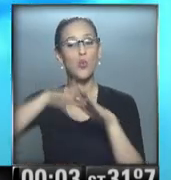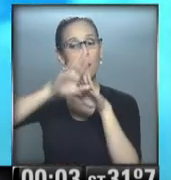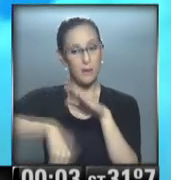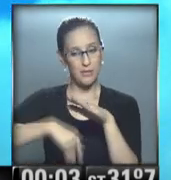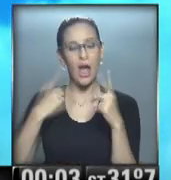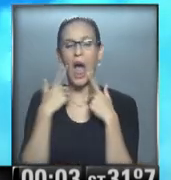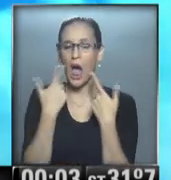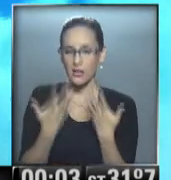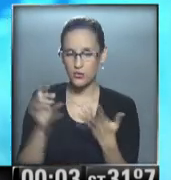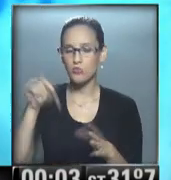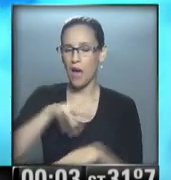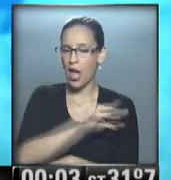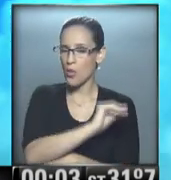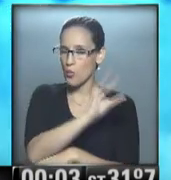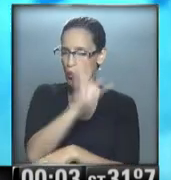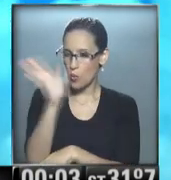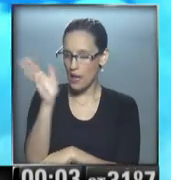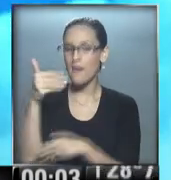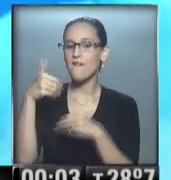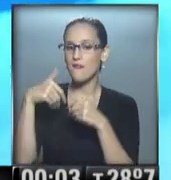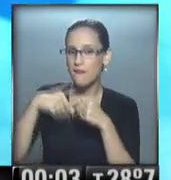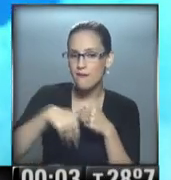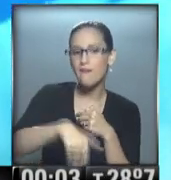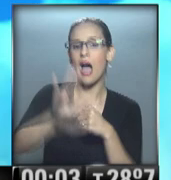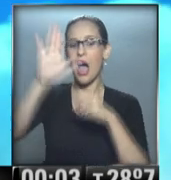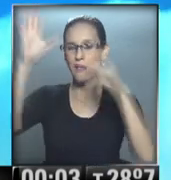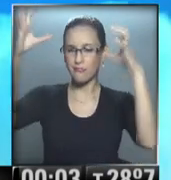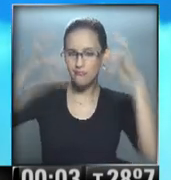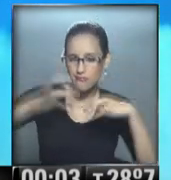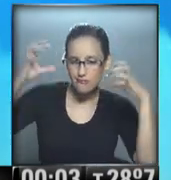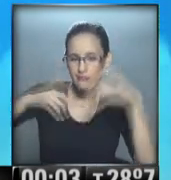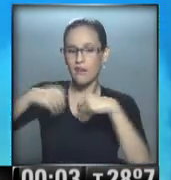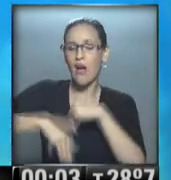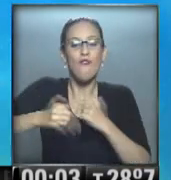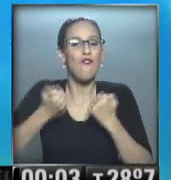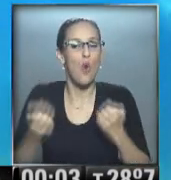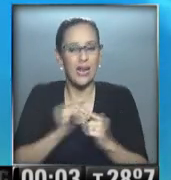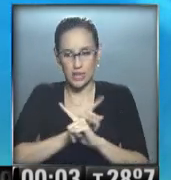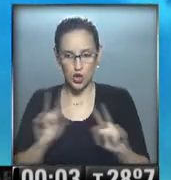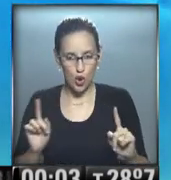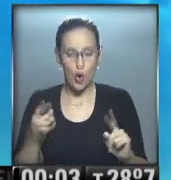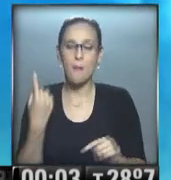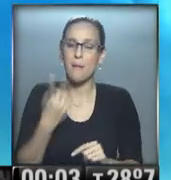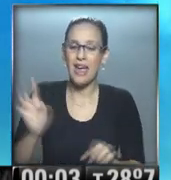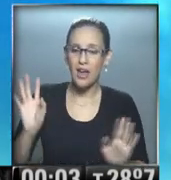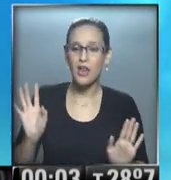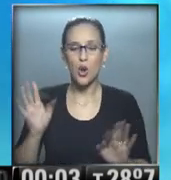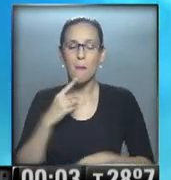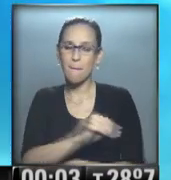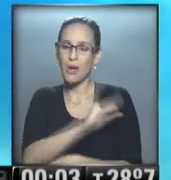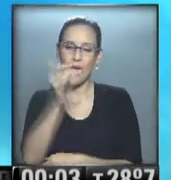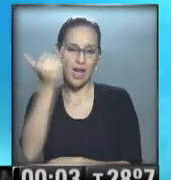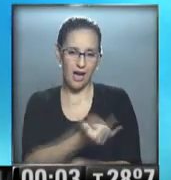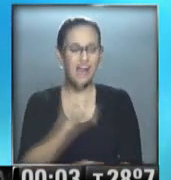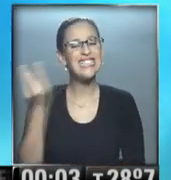Atención, porque durante esta madrugada se van a producir algunos chaparrones, no intensos, pero sí durante el transcurso de la madrugada. ¿Qué va a